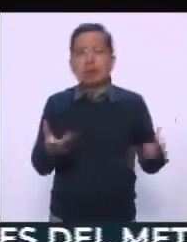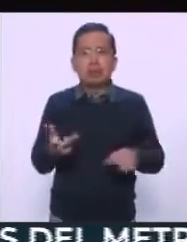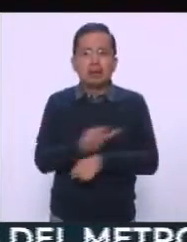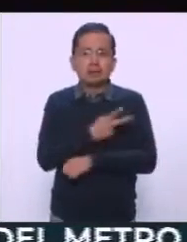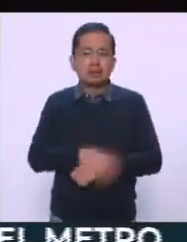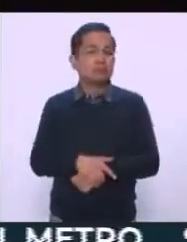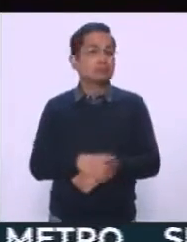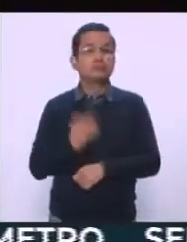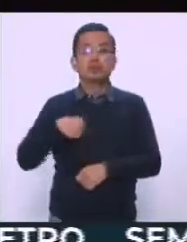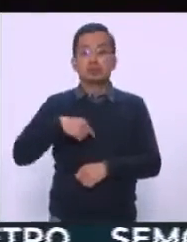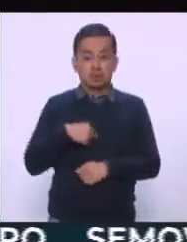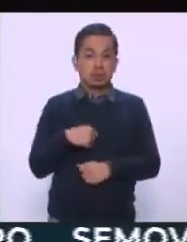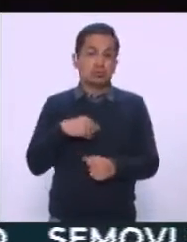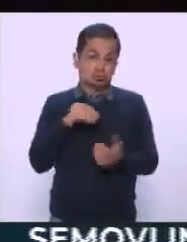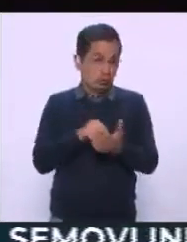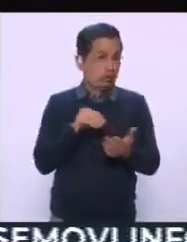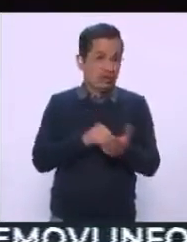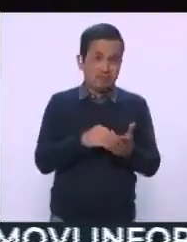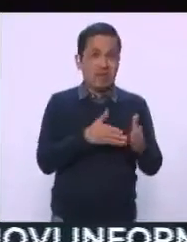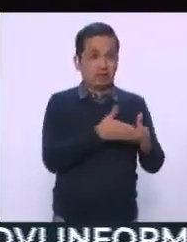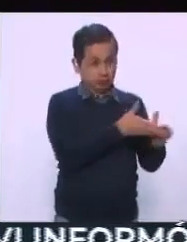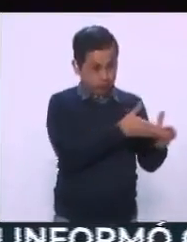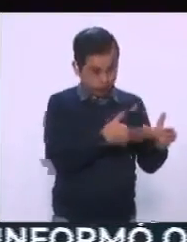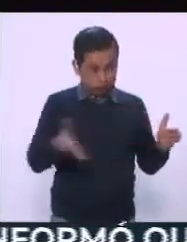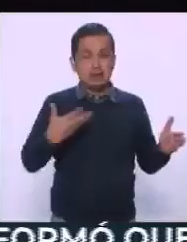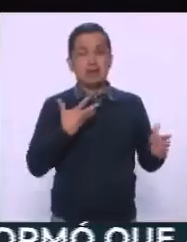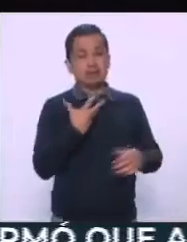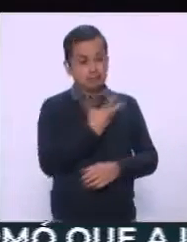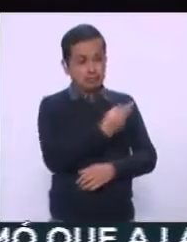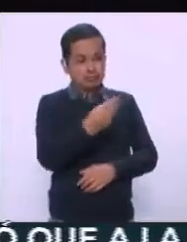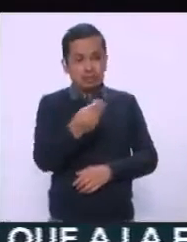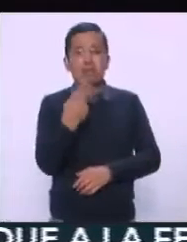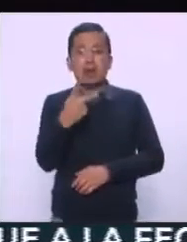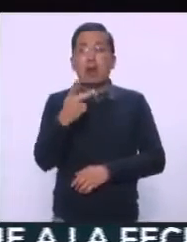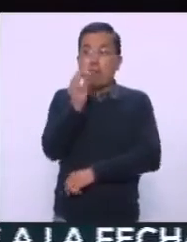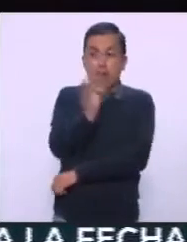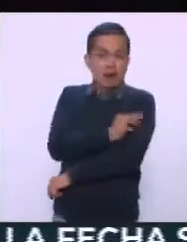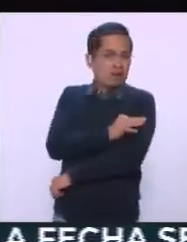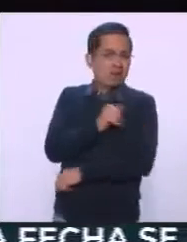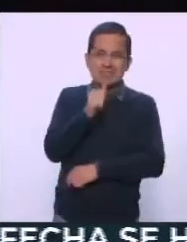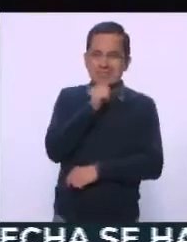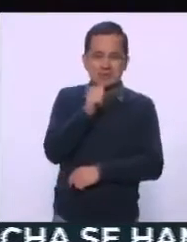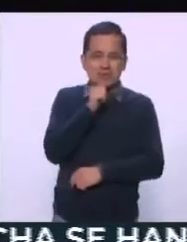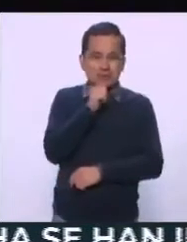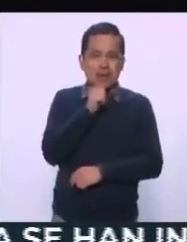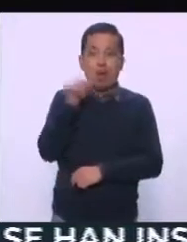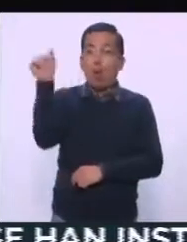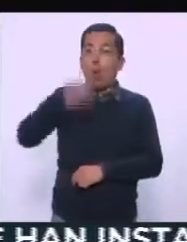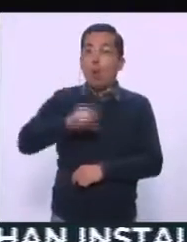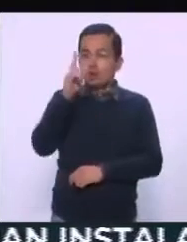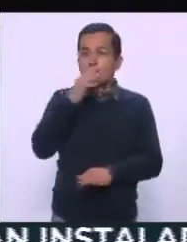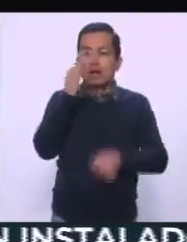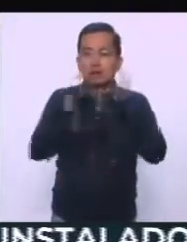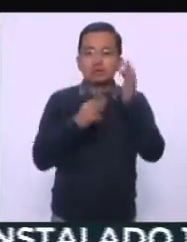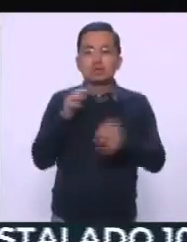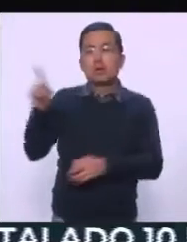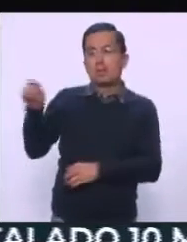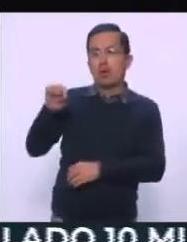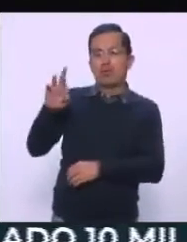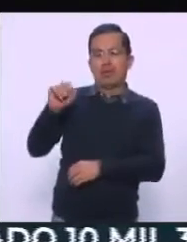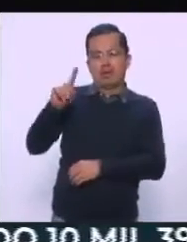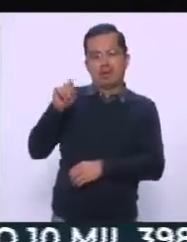estamos todavía, en el que no llegan las vacunas, que por cierto hoy se anuncia una noticia muy buena en que Moderna, su vacuna demuestra una efectividad